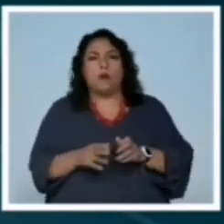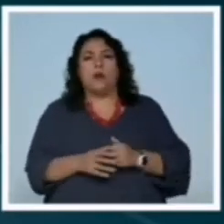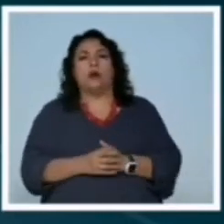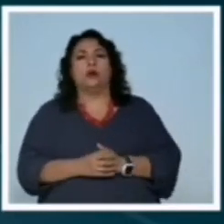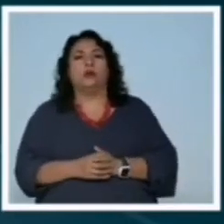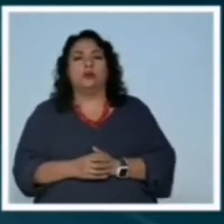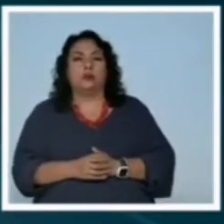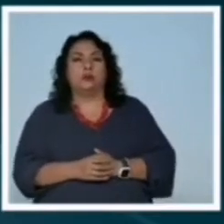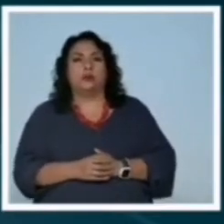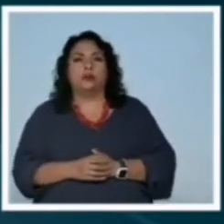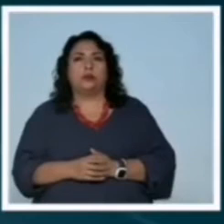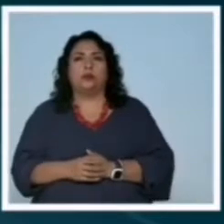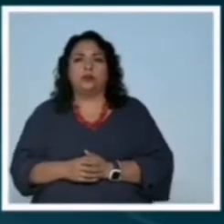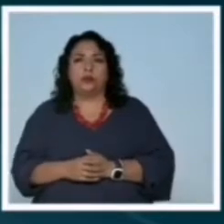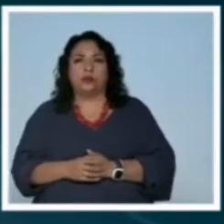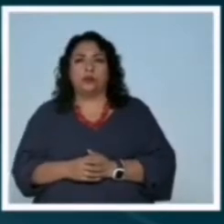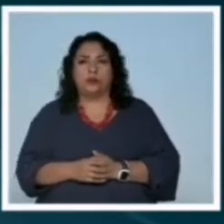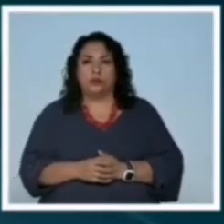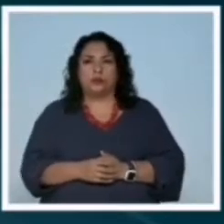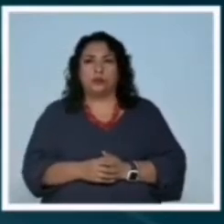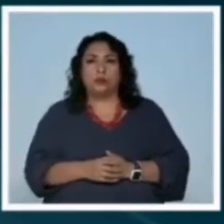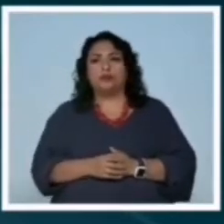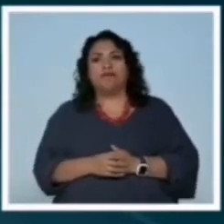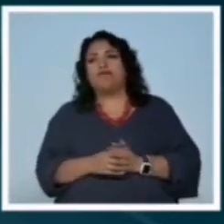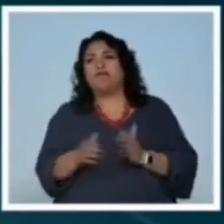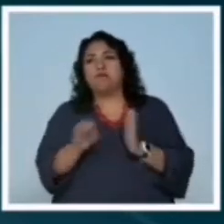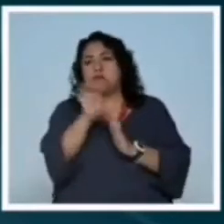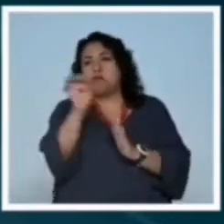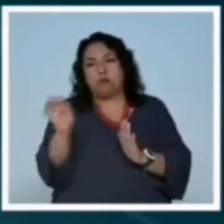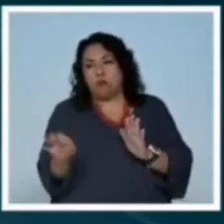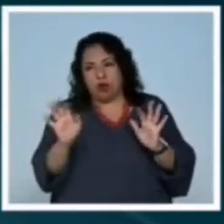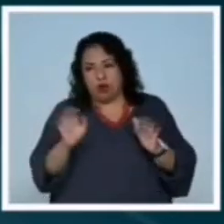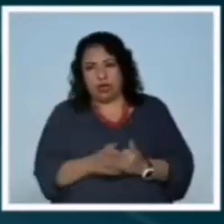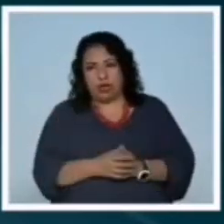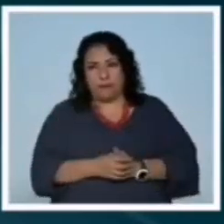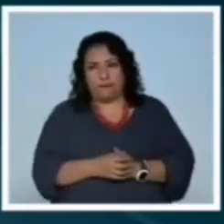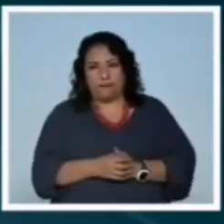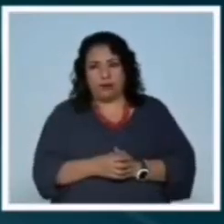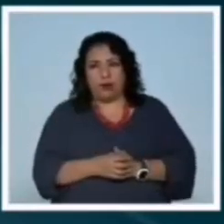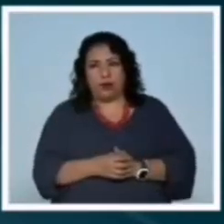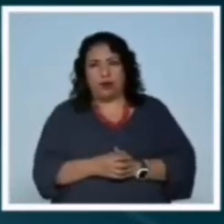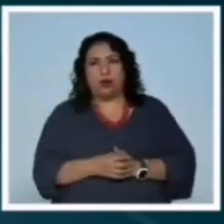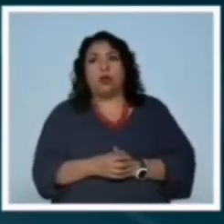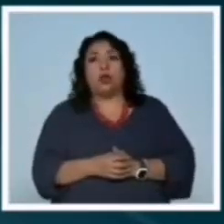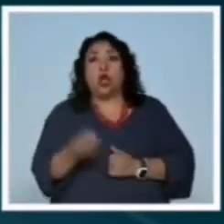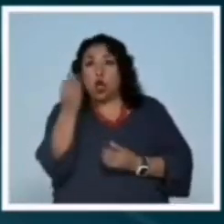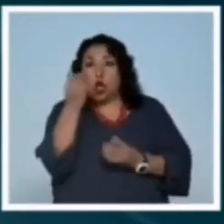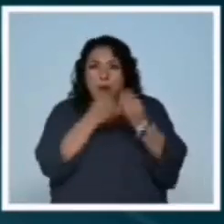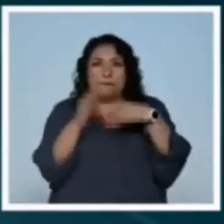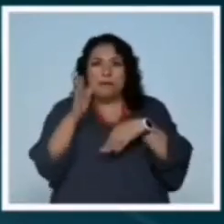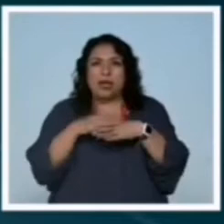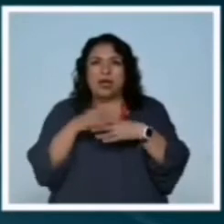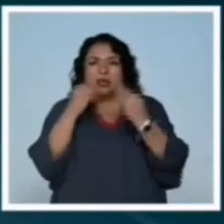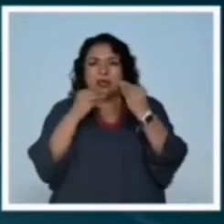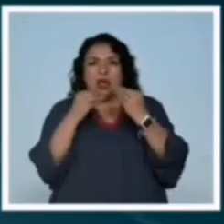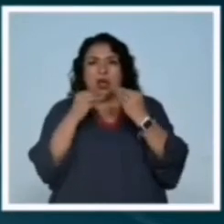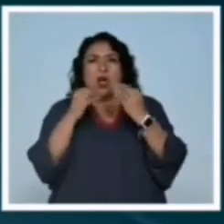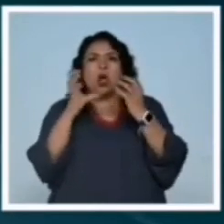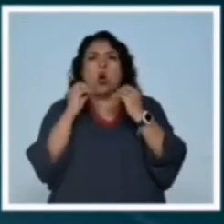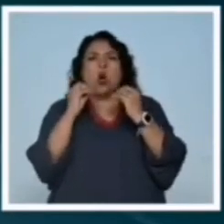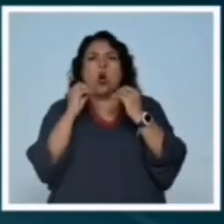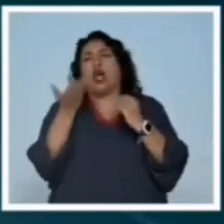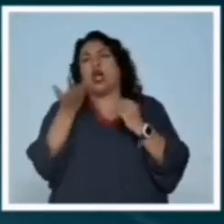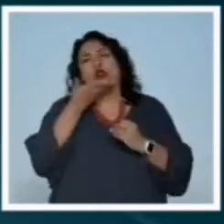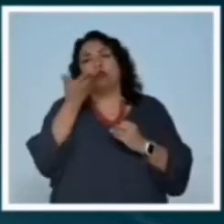e como por ejemplo comer más comer menos en lo